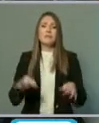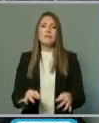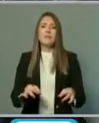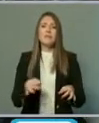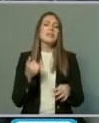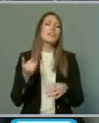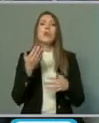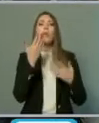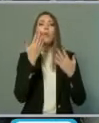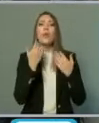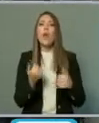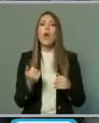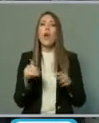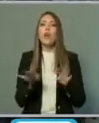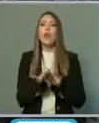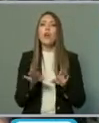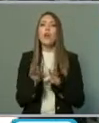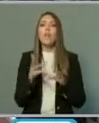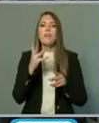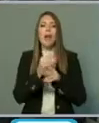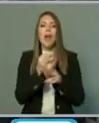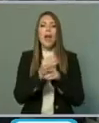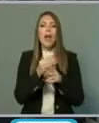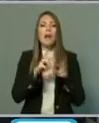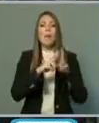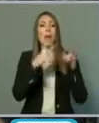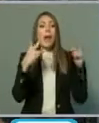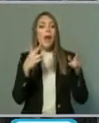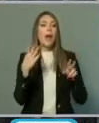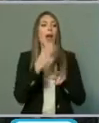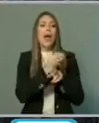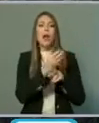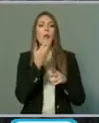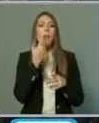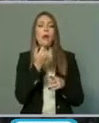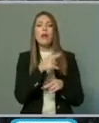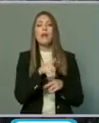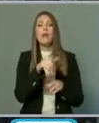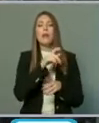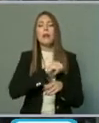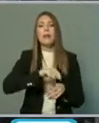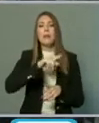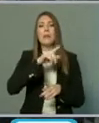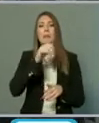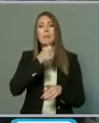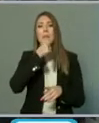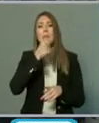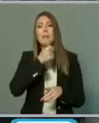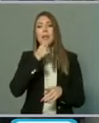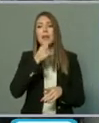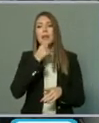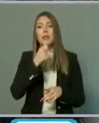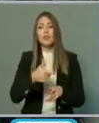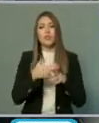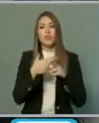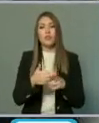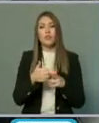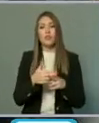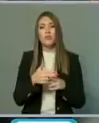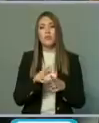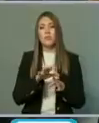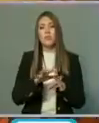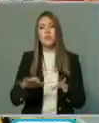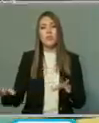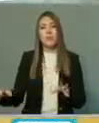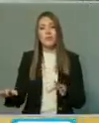hay refacciones para ellos. Entonces todo eso se va acumulando y lo viejo lo que queda